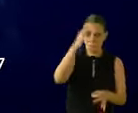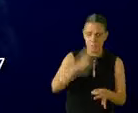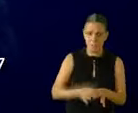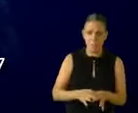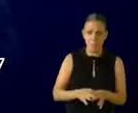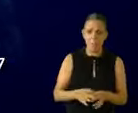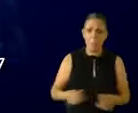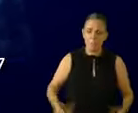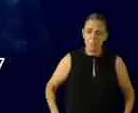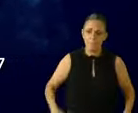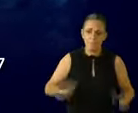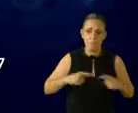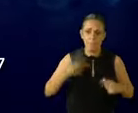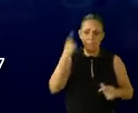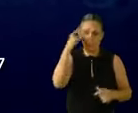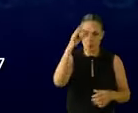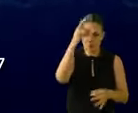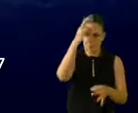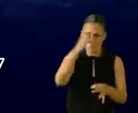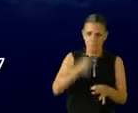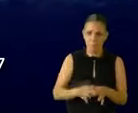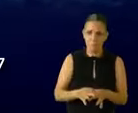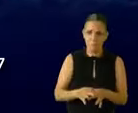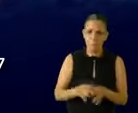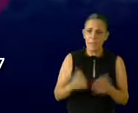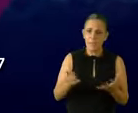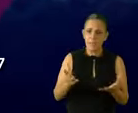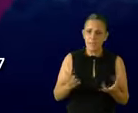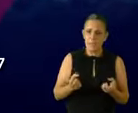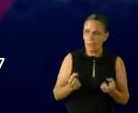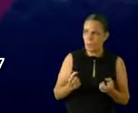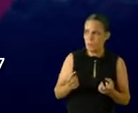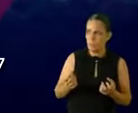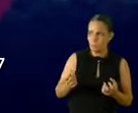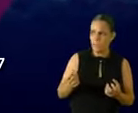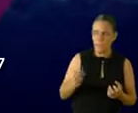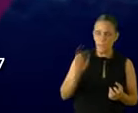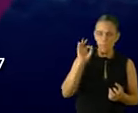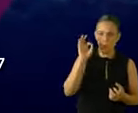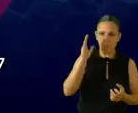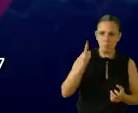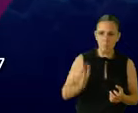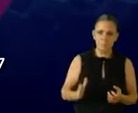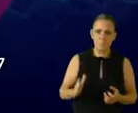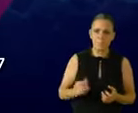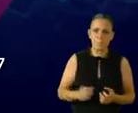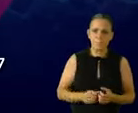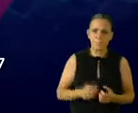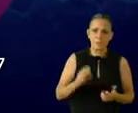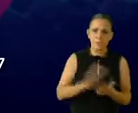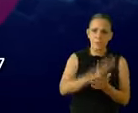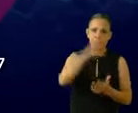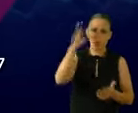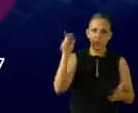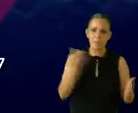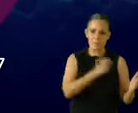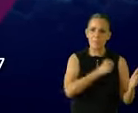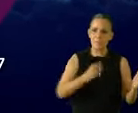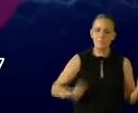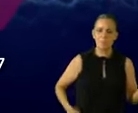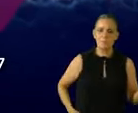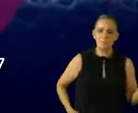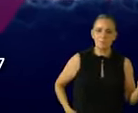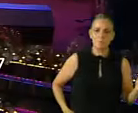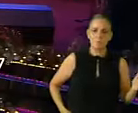Vivir por fe. Y quiero referirme inmediatamente, para la gloria del Señor, lo